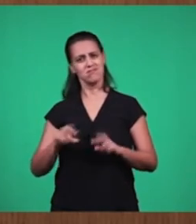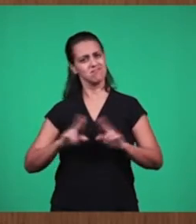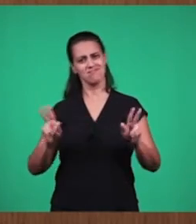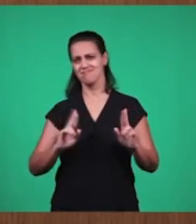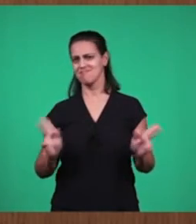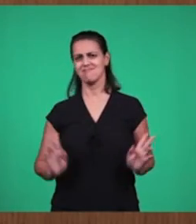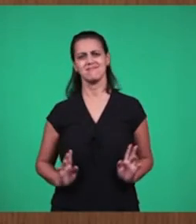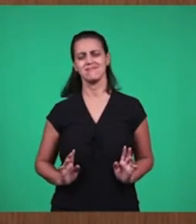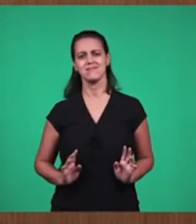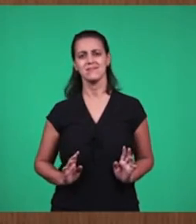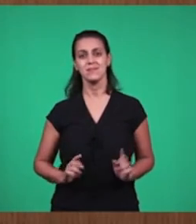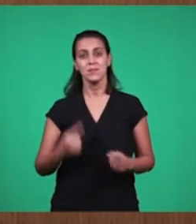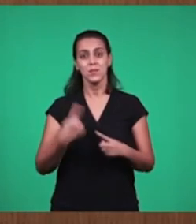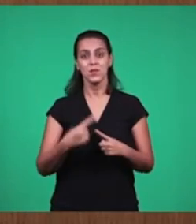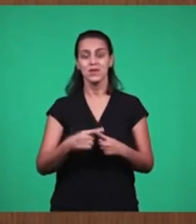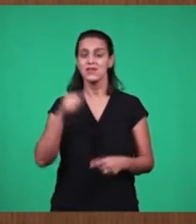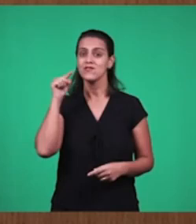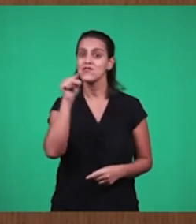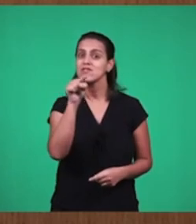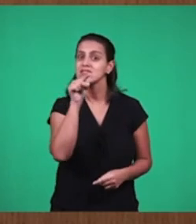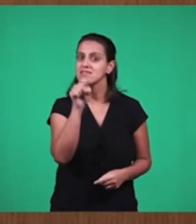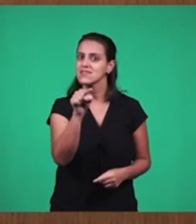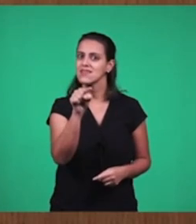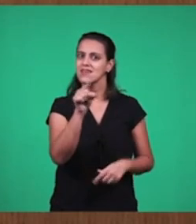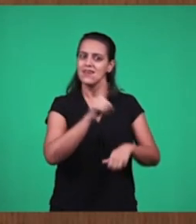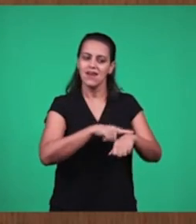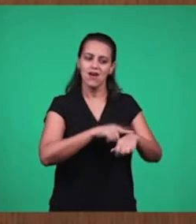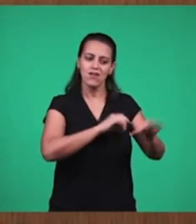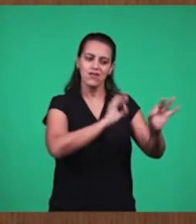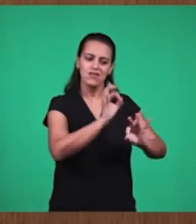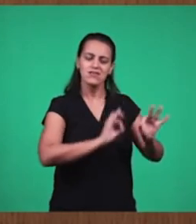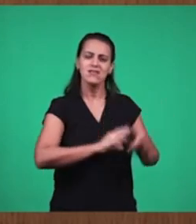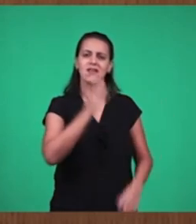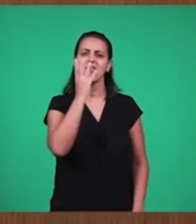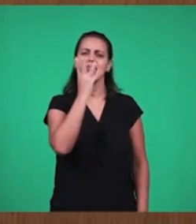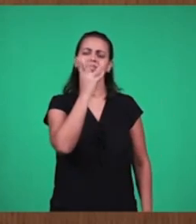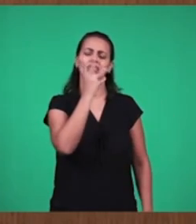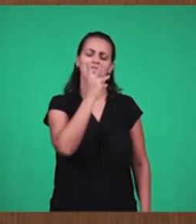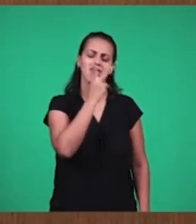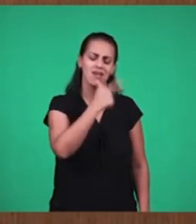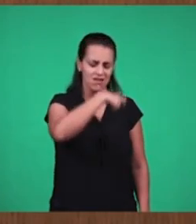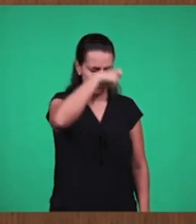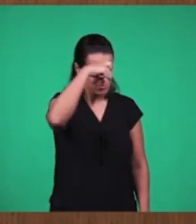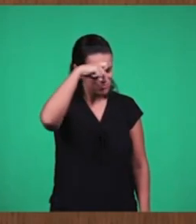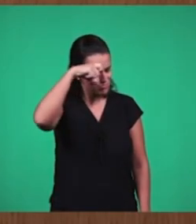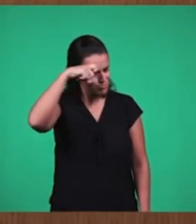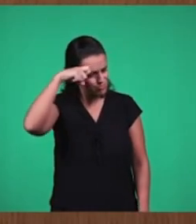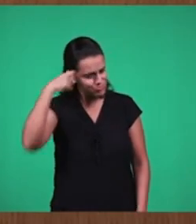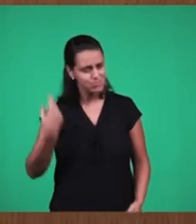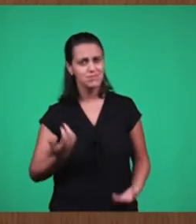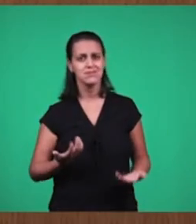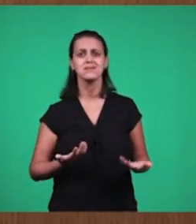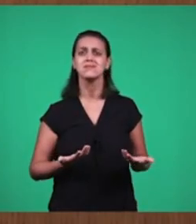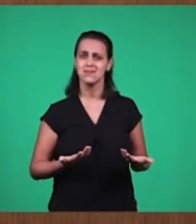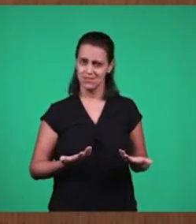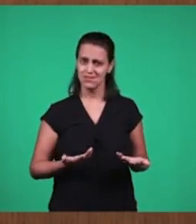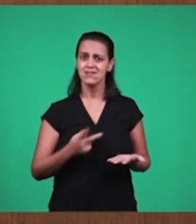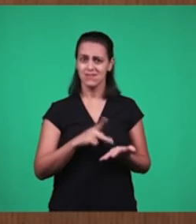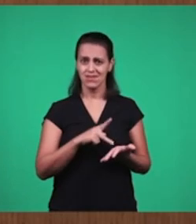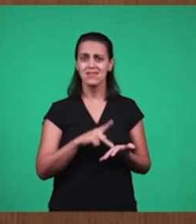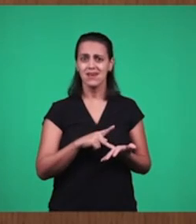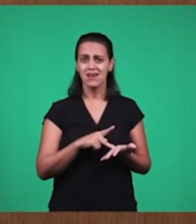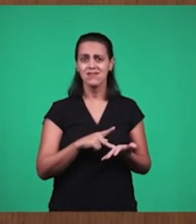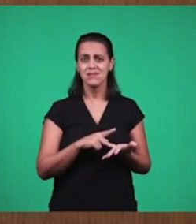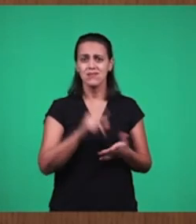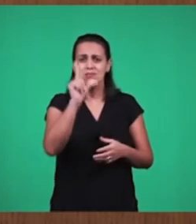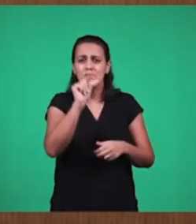¿Por qué? Porque primero, cuando tú vayas a ordenar, te va a tomar más tiempo y vas